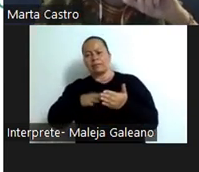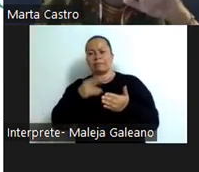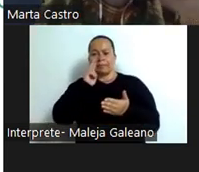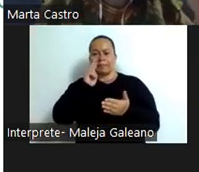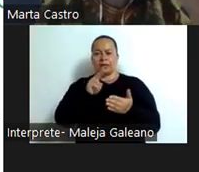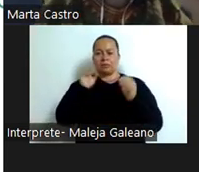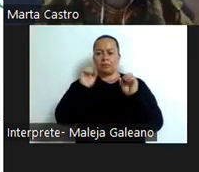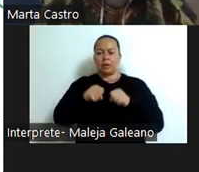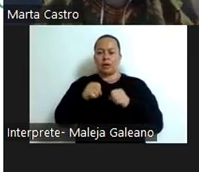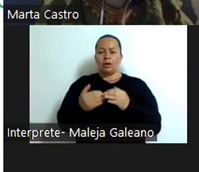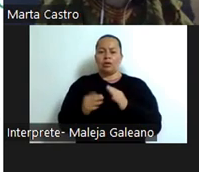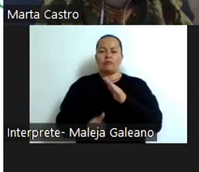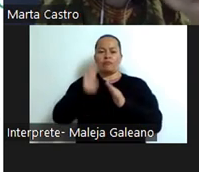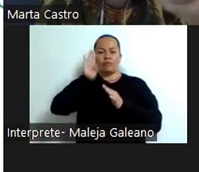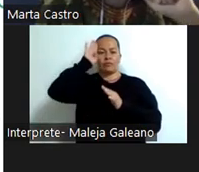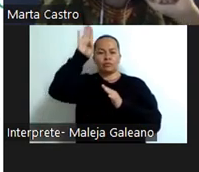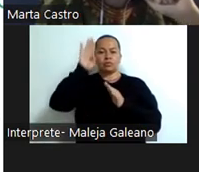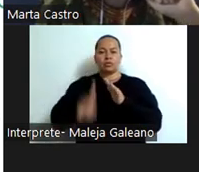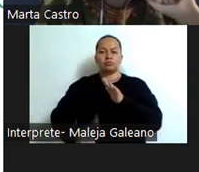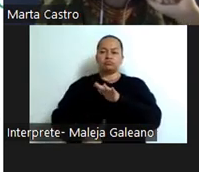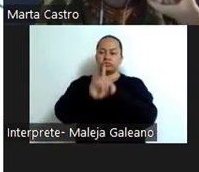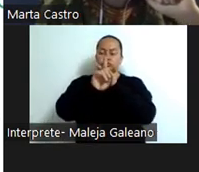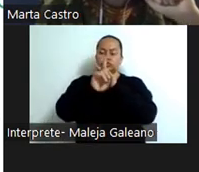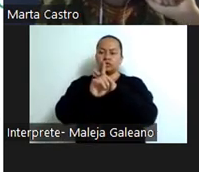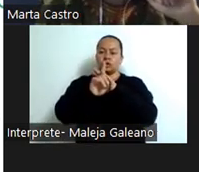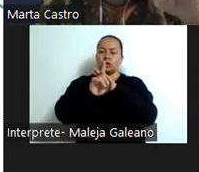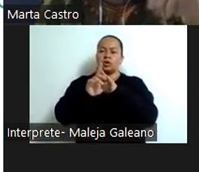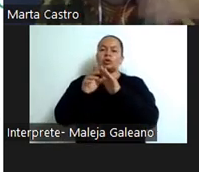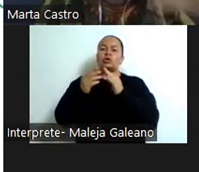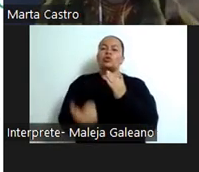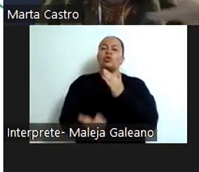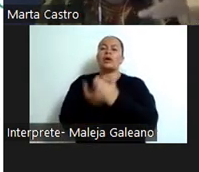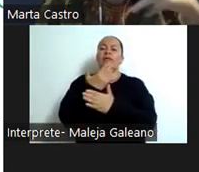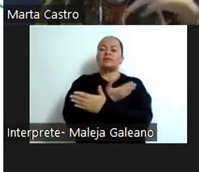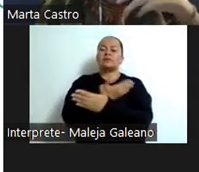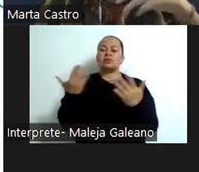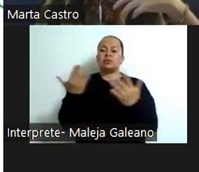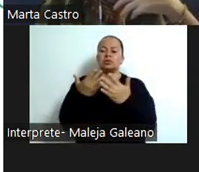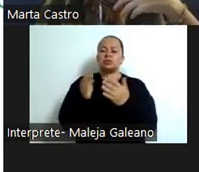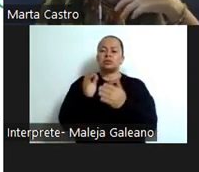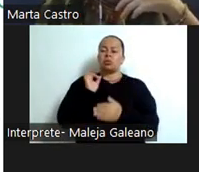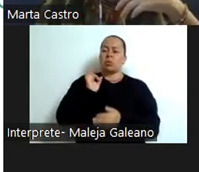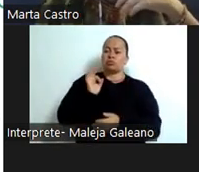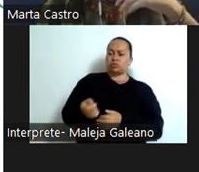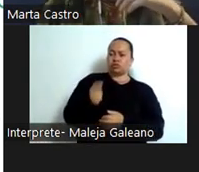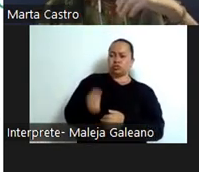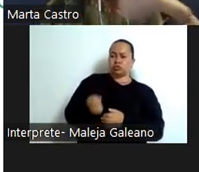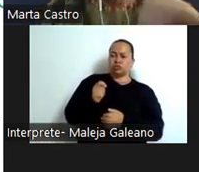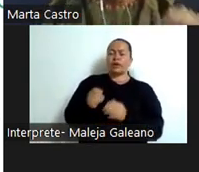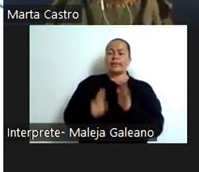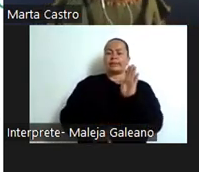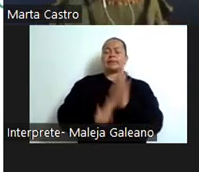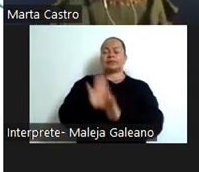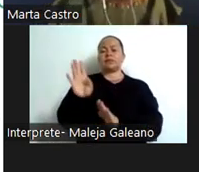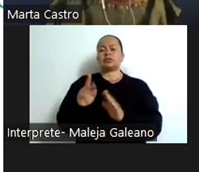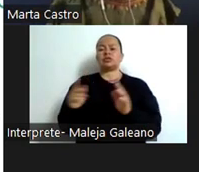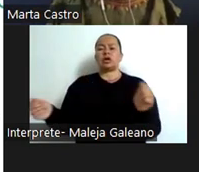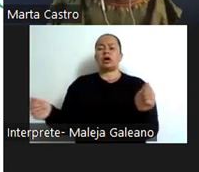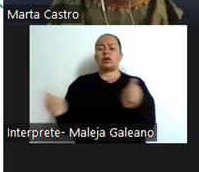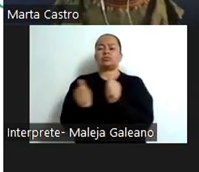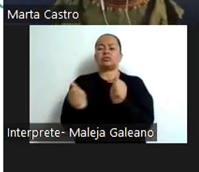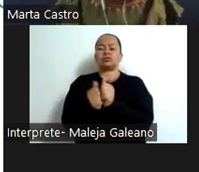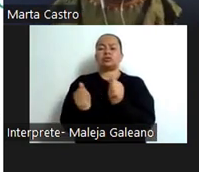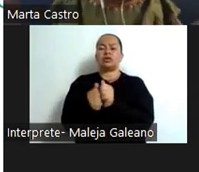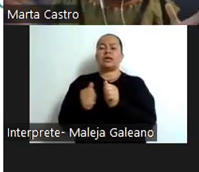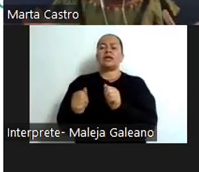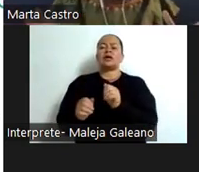futuro surjan nuevas dimensiones en la jurisprudencia eh que la jurisprudencia desarrollará en consonancia con las necesidades sociales es